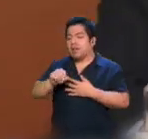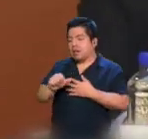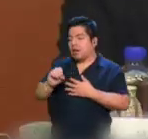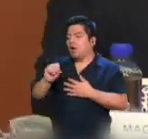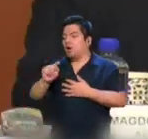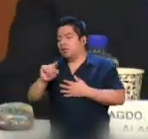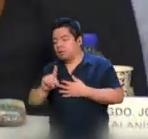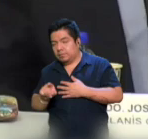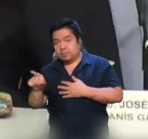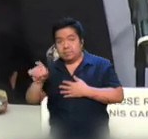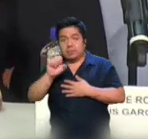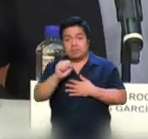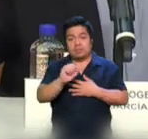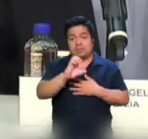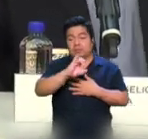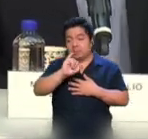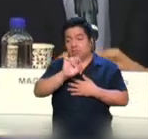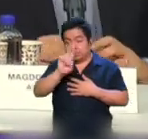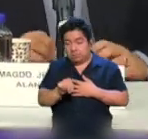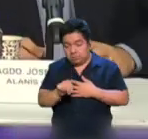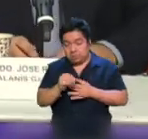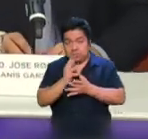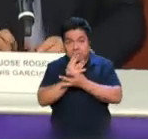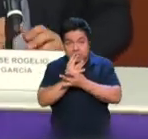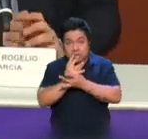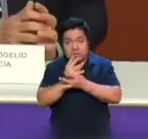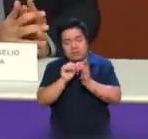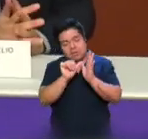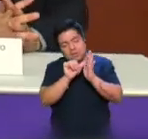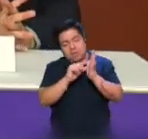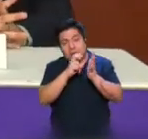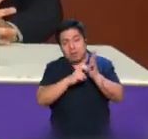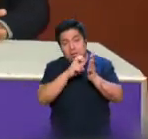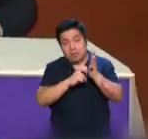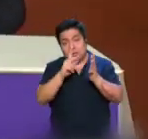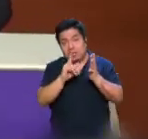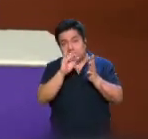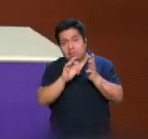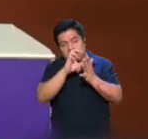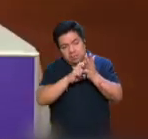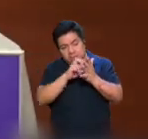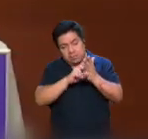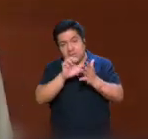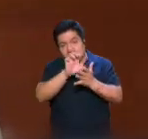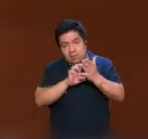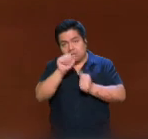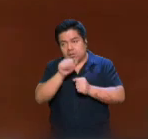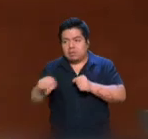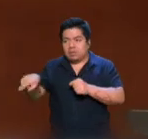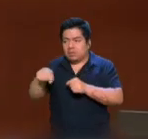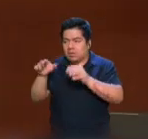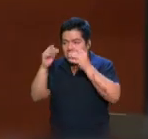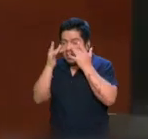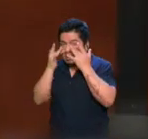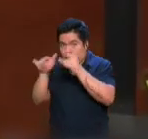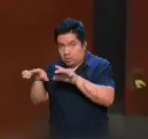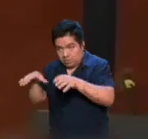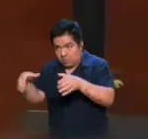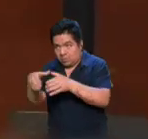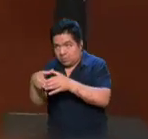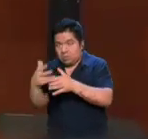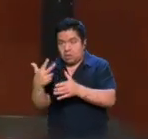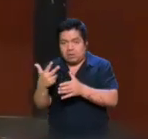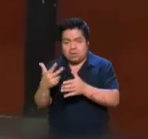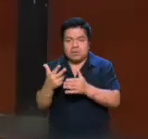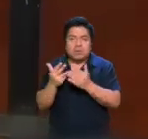la Suprema Corte de Justicia de la Nación y aclaró que con base en la reforma al Poder Judicial, las renuncias de las y los ministros del máximo tribunal no